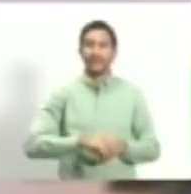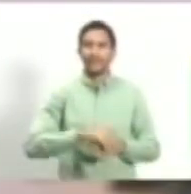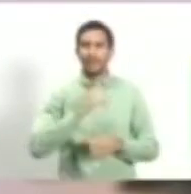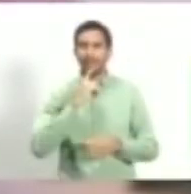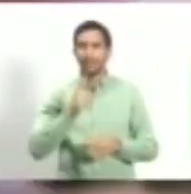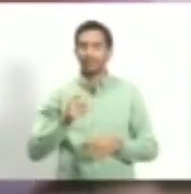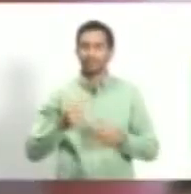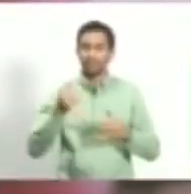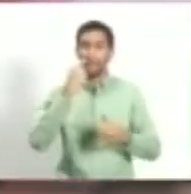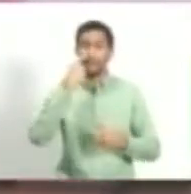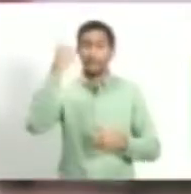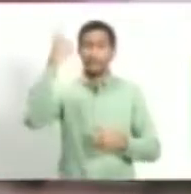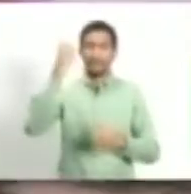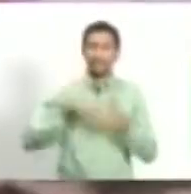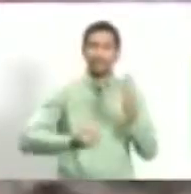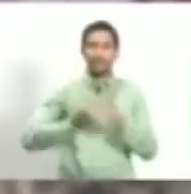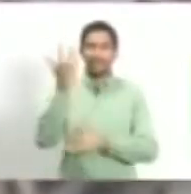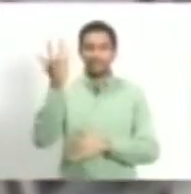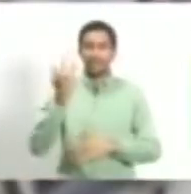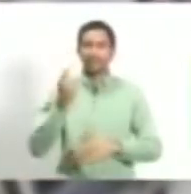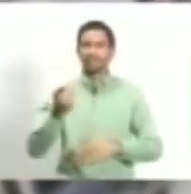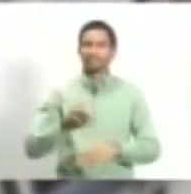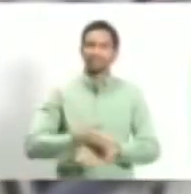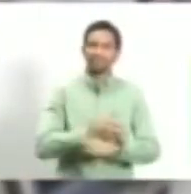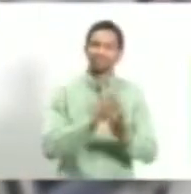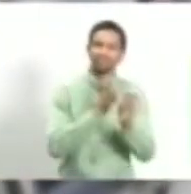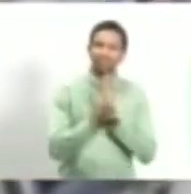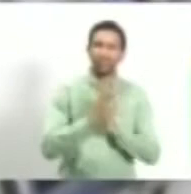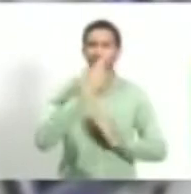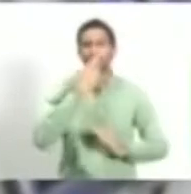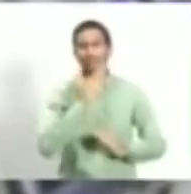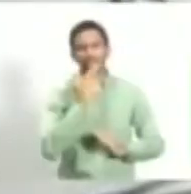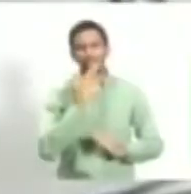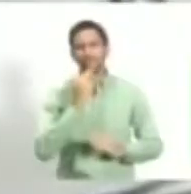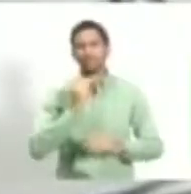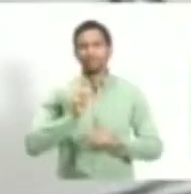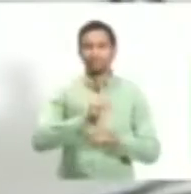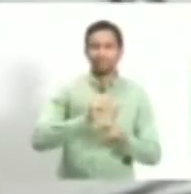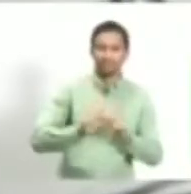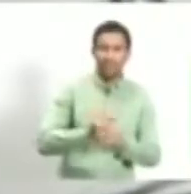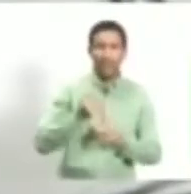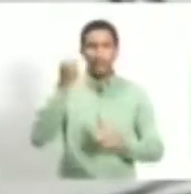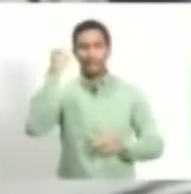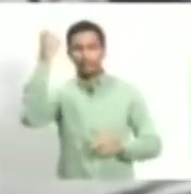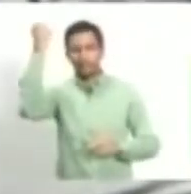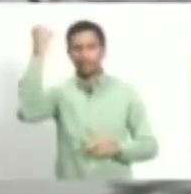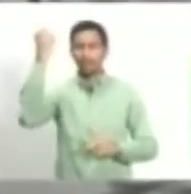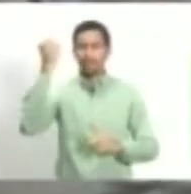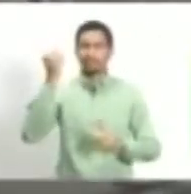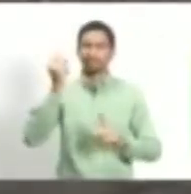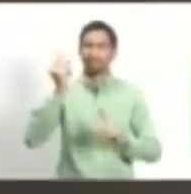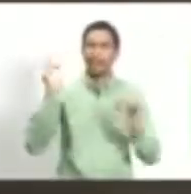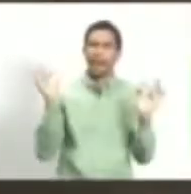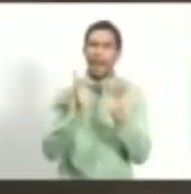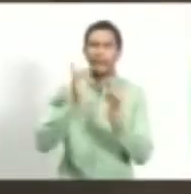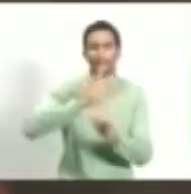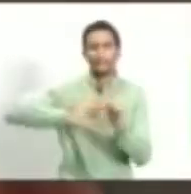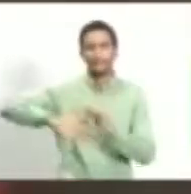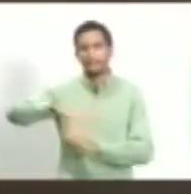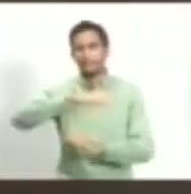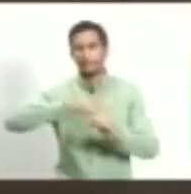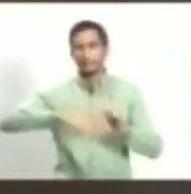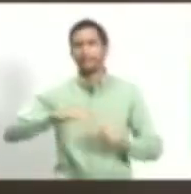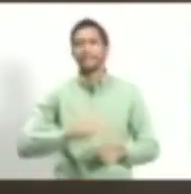del panorama internacional por su compromiso social y político en sus obras, comprometido con la realidad. Estuvo entre los 43 procedentes